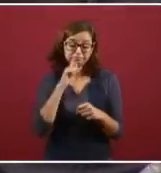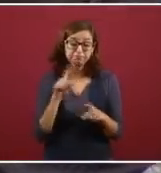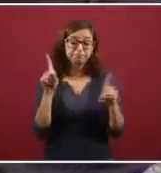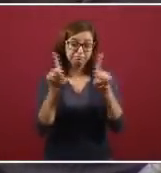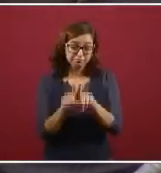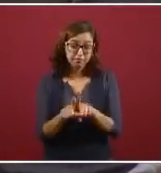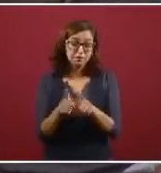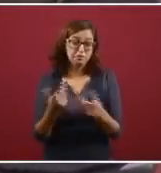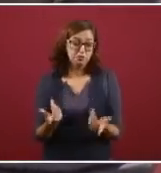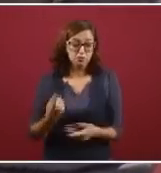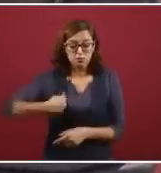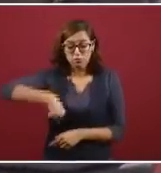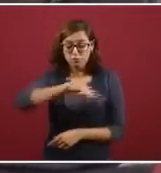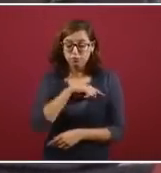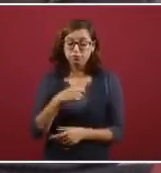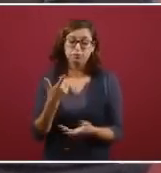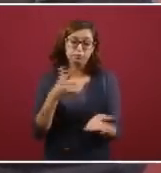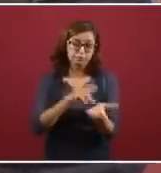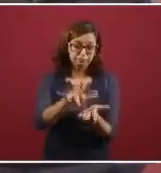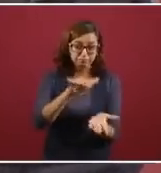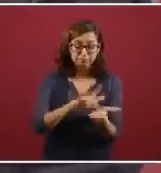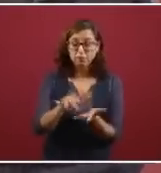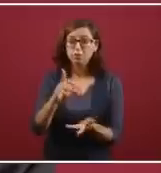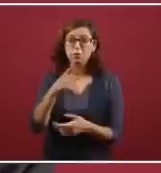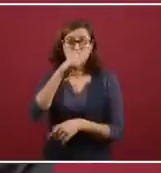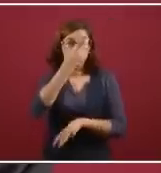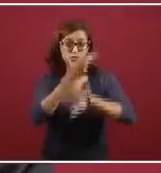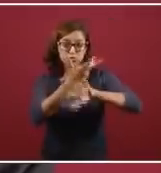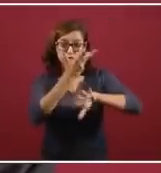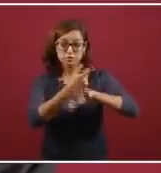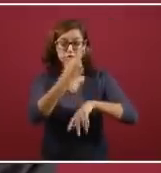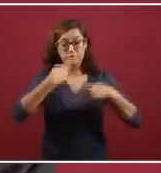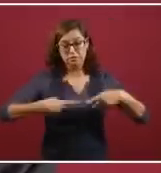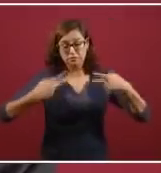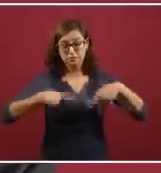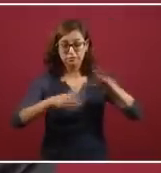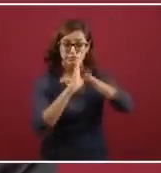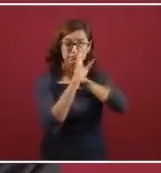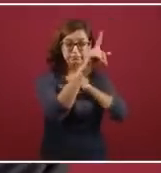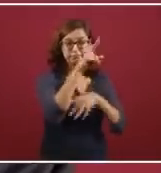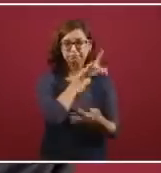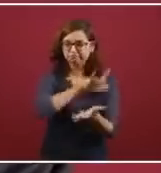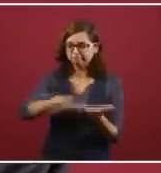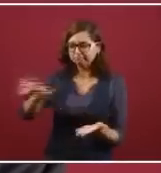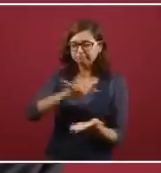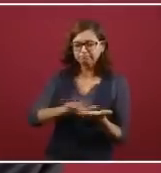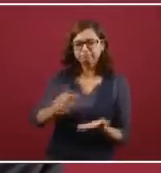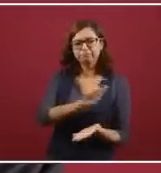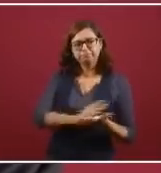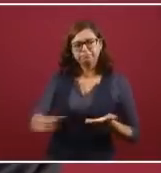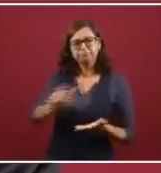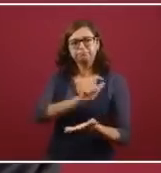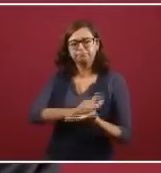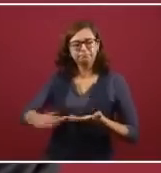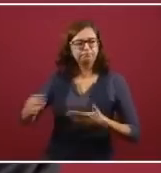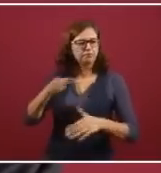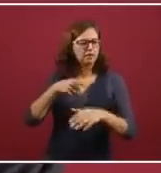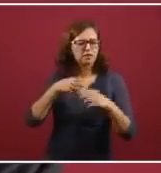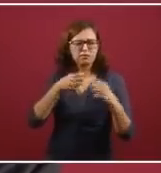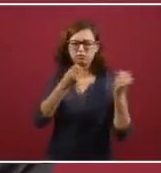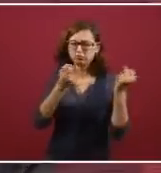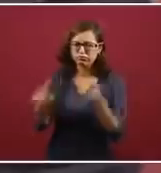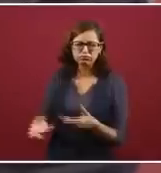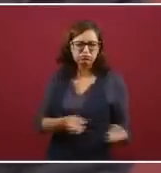el apoyo de nuestros paisanos migrantes, que están enviando muchos recursos,